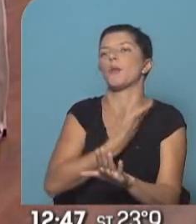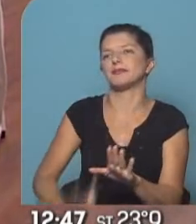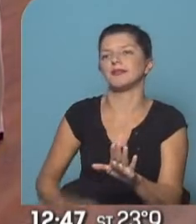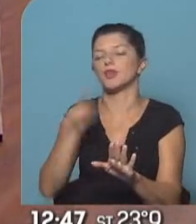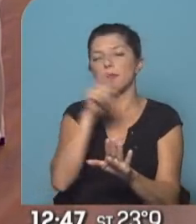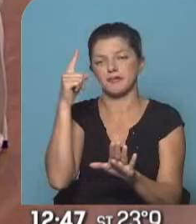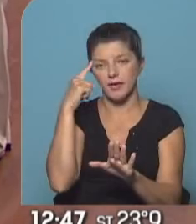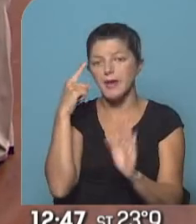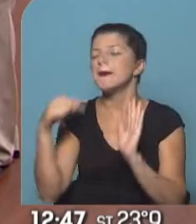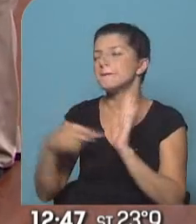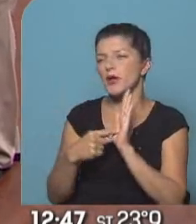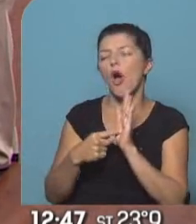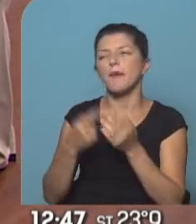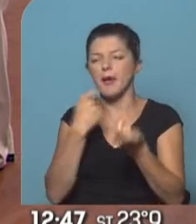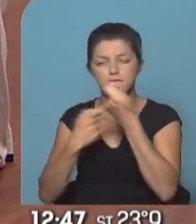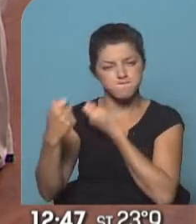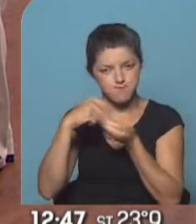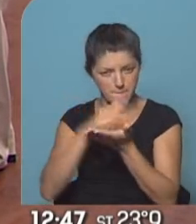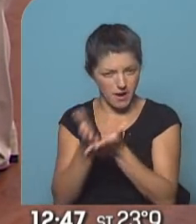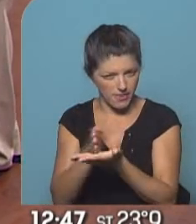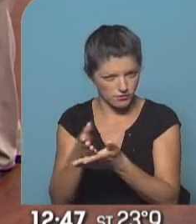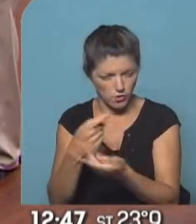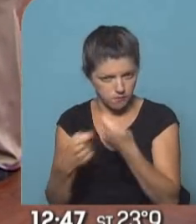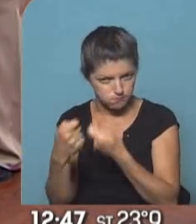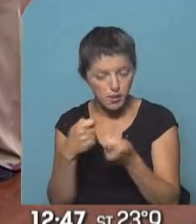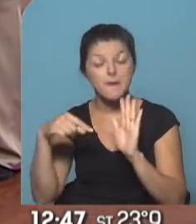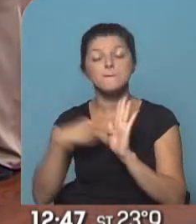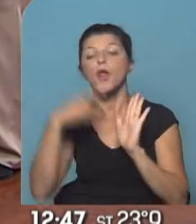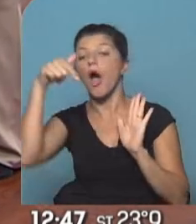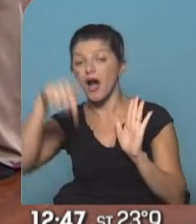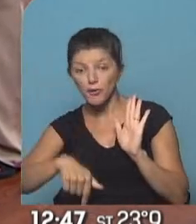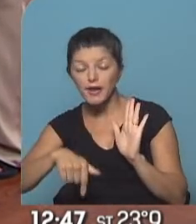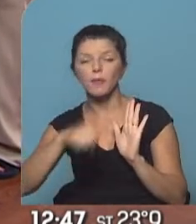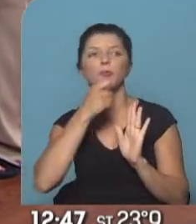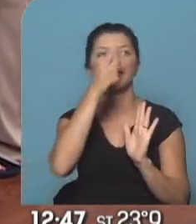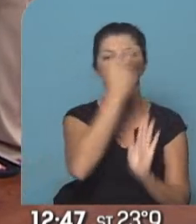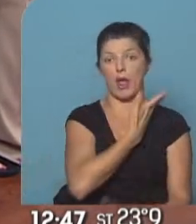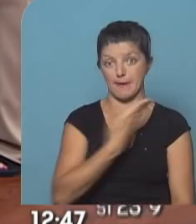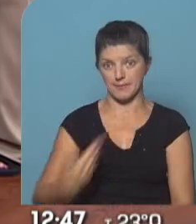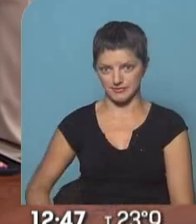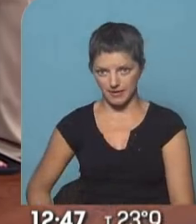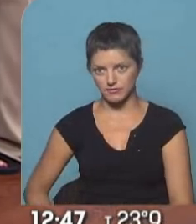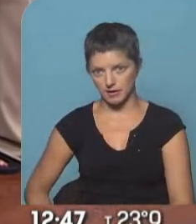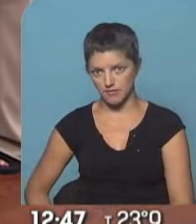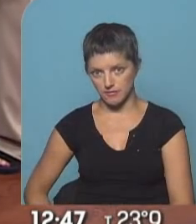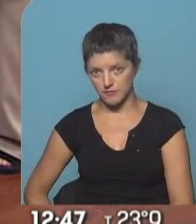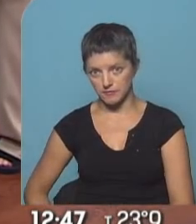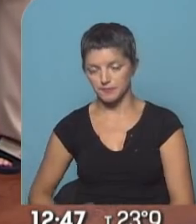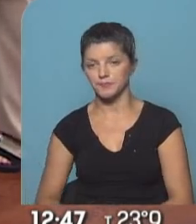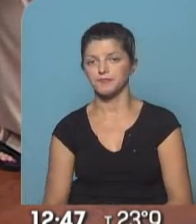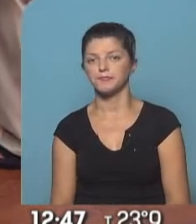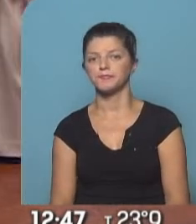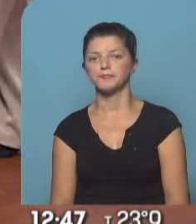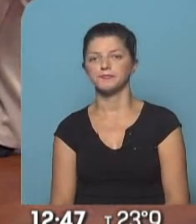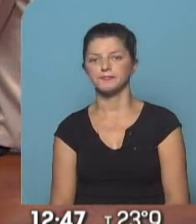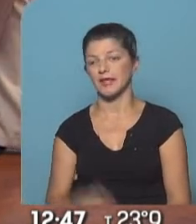cuestiones. había mediaciones, Sí, me parece. claro, Ahora lo que definitivamente. caen, lo que se disuelven son las mediaciones entre el presidente furioso, ¿cómo es? La furia